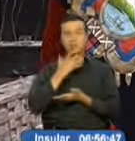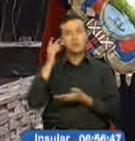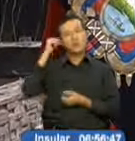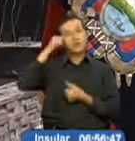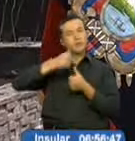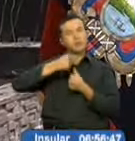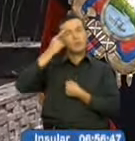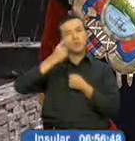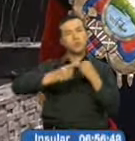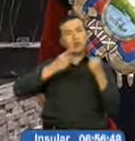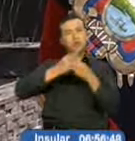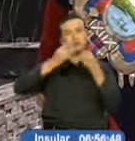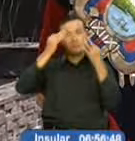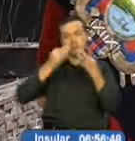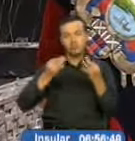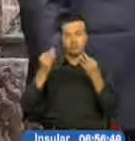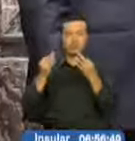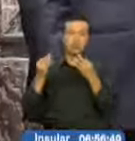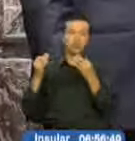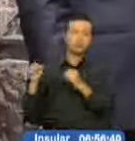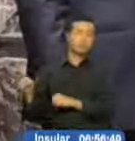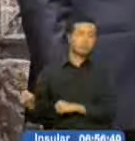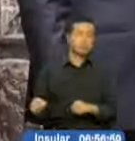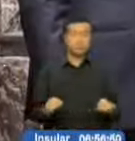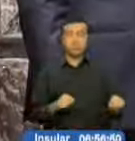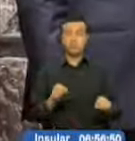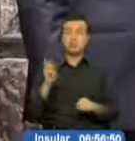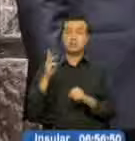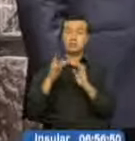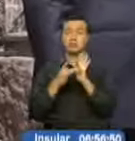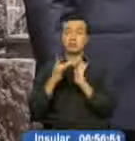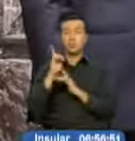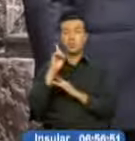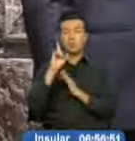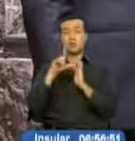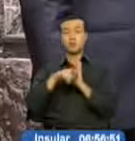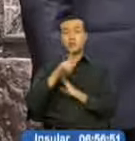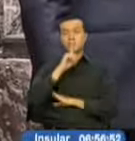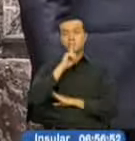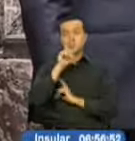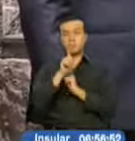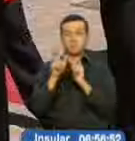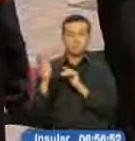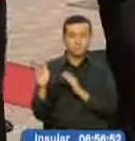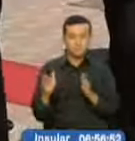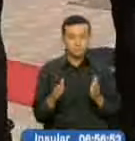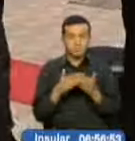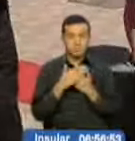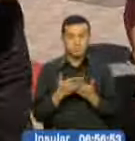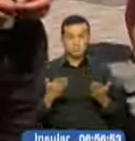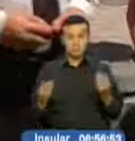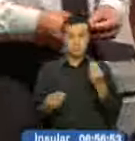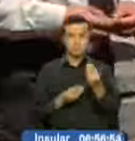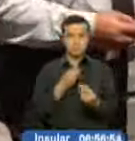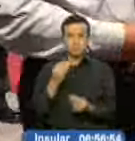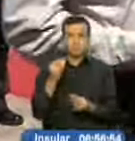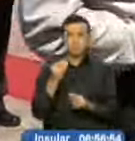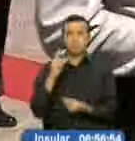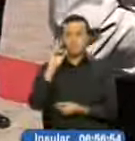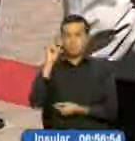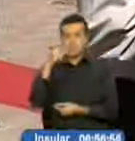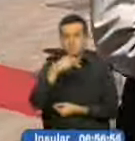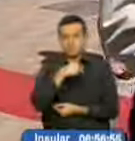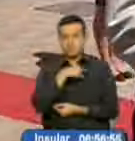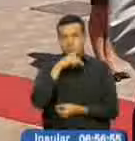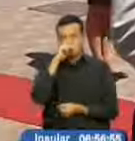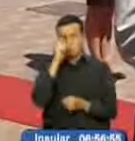un año del terremoto del pasado 16 de abril. Tras hacer un minuto de silencio por las personas que fallecieron en esta tragedia, se entregó un reconocimiento